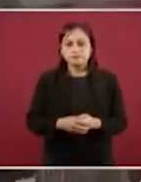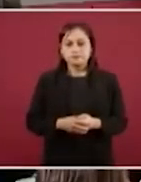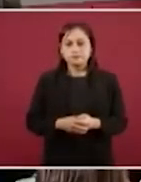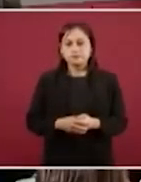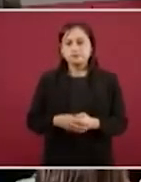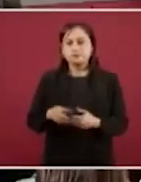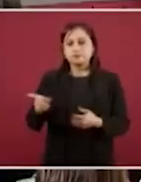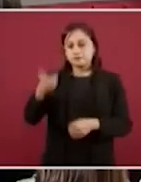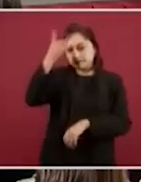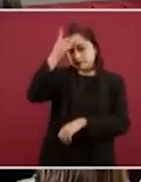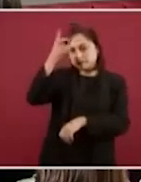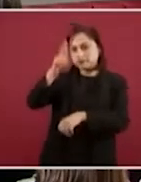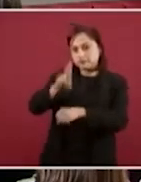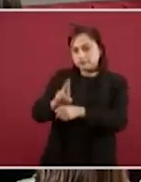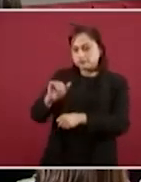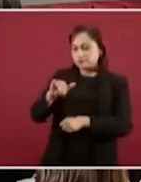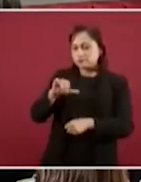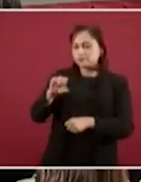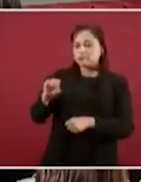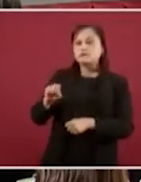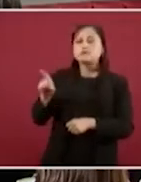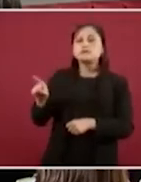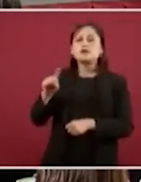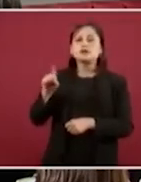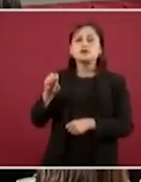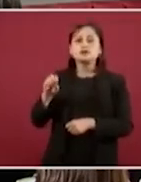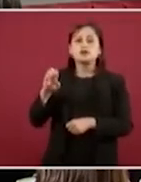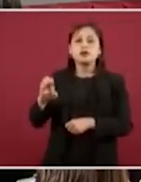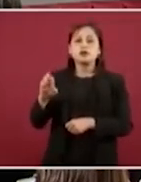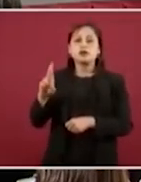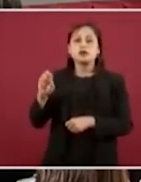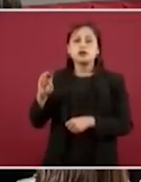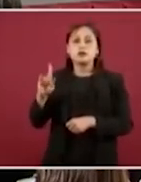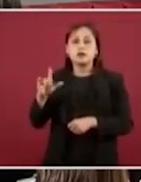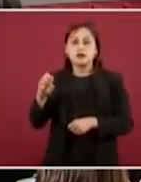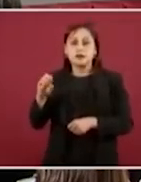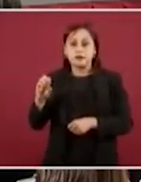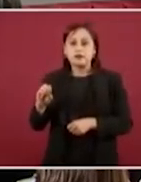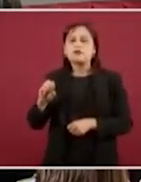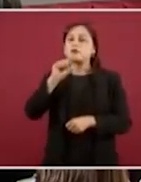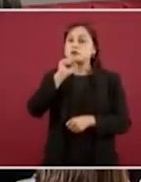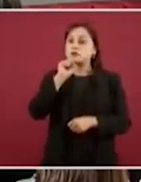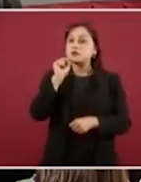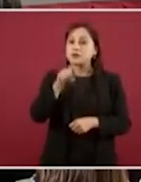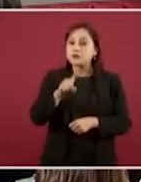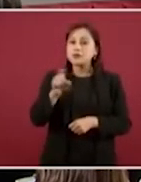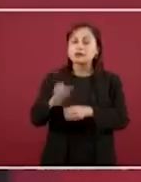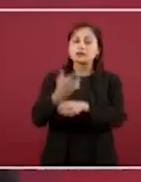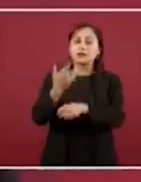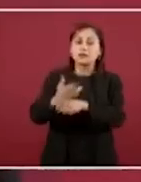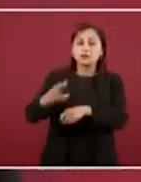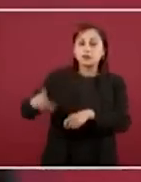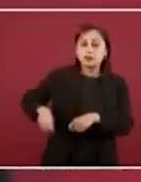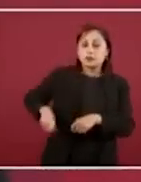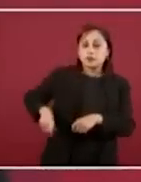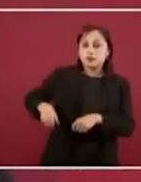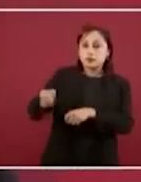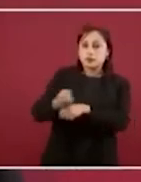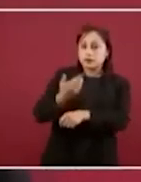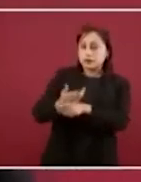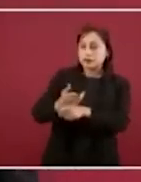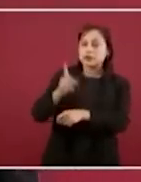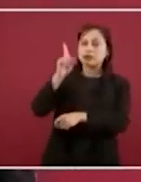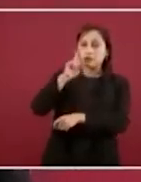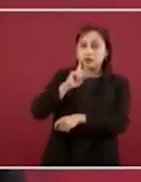director del IMSS, Zoe Robledo, así como a la secretaria de Gobernación, secretaria del Trabajo,